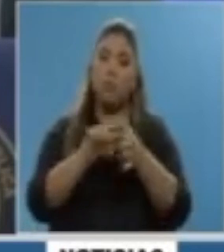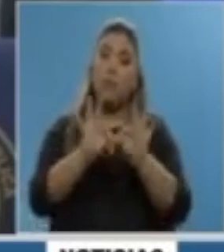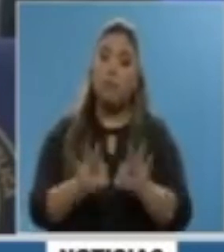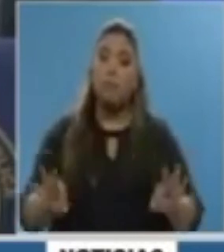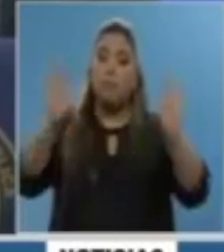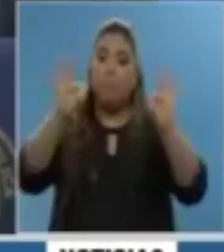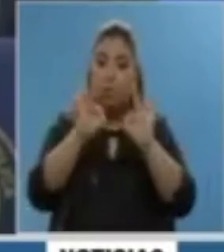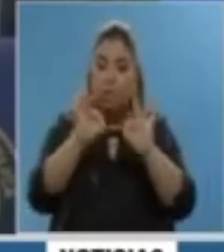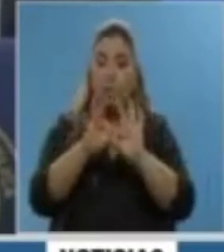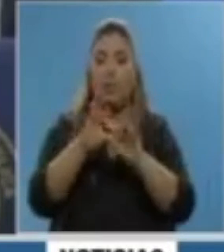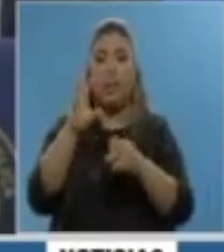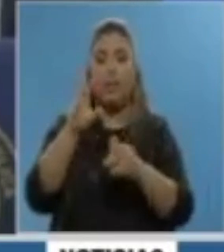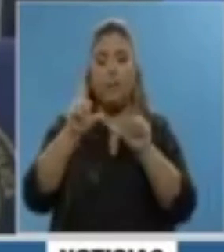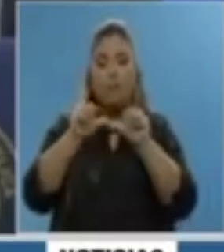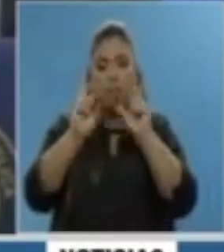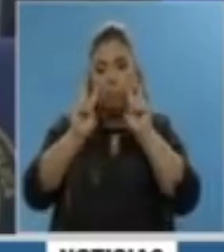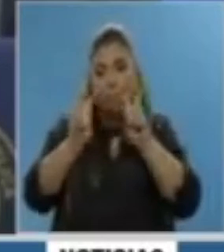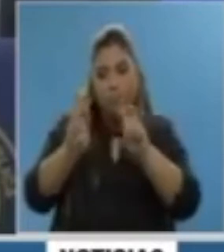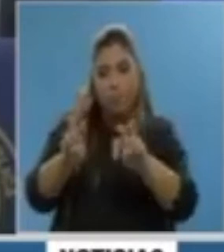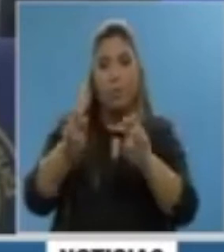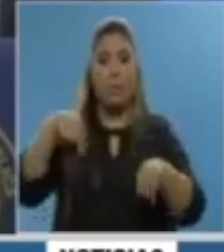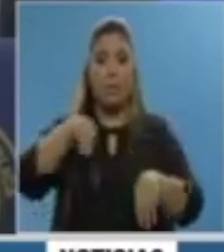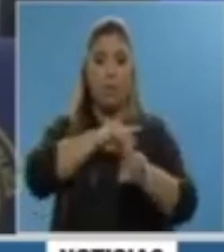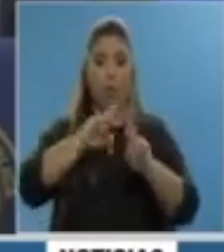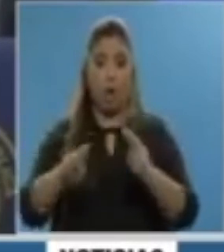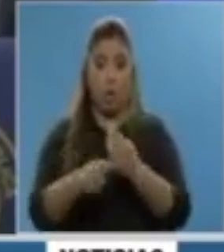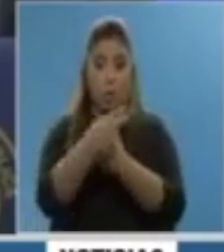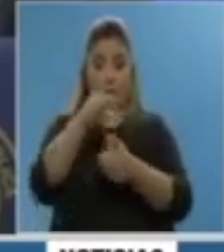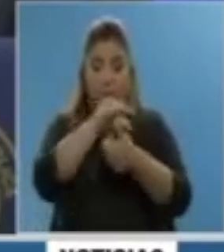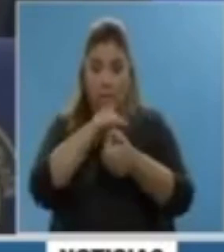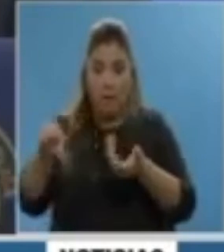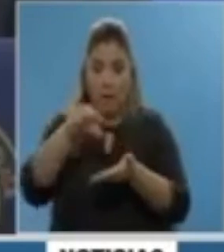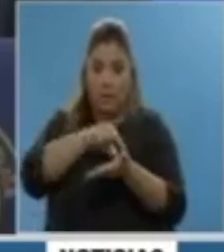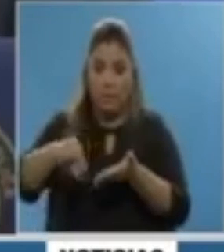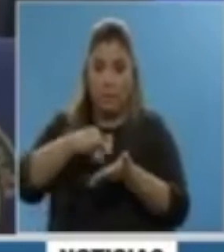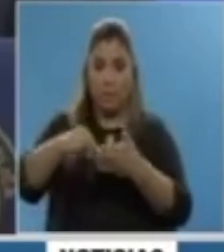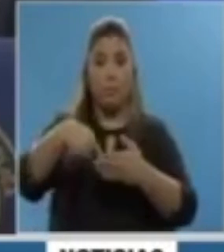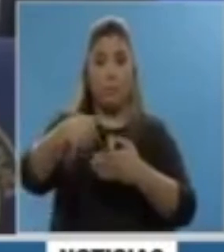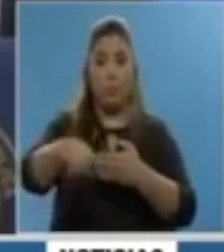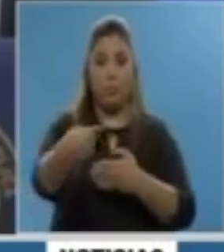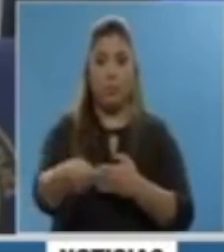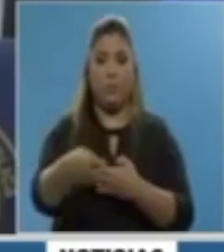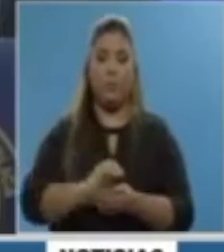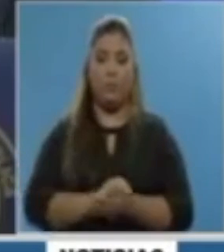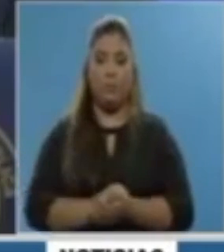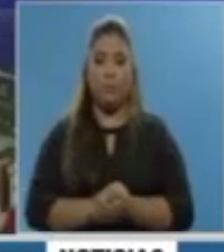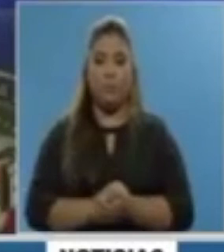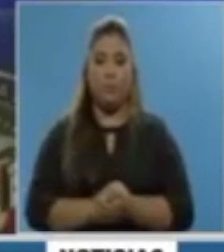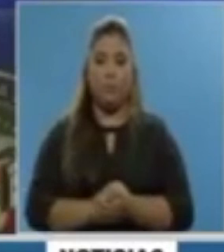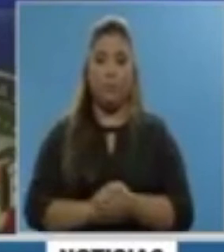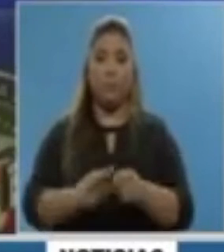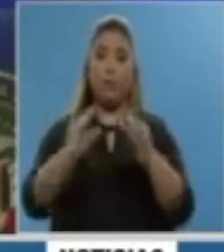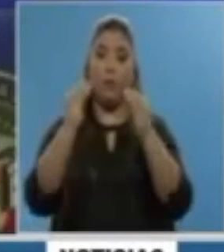importante dentro del seguimiento que tengamos en las próximas semanas. Creo que esa es la última, ministra. Muchas gracias,